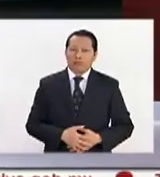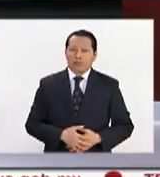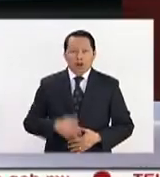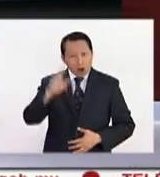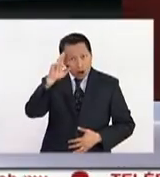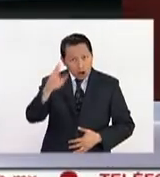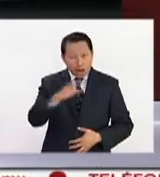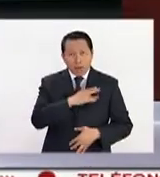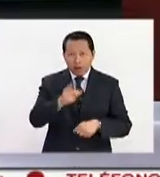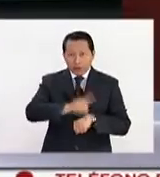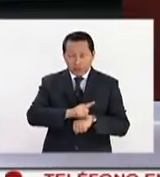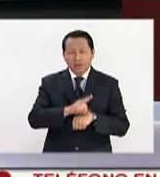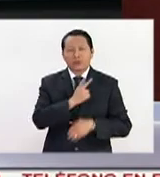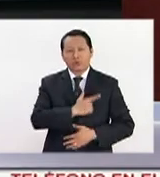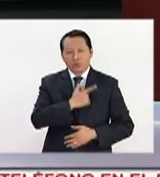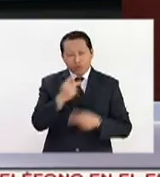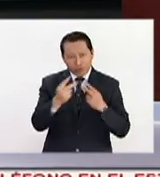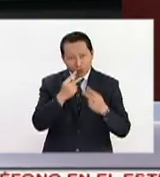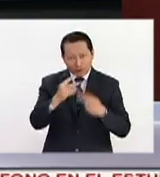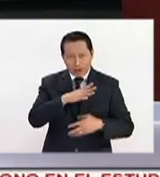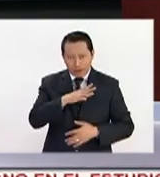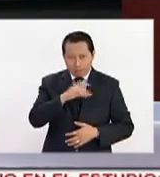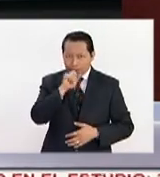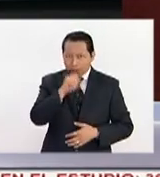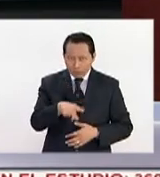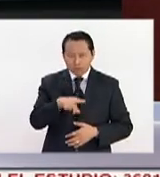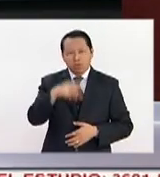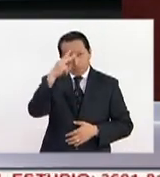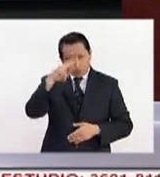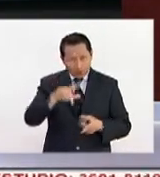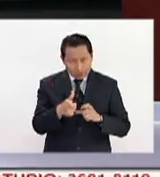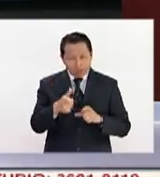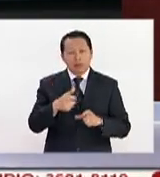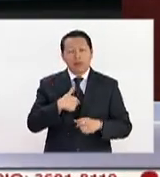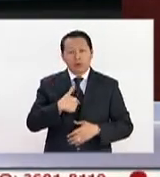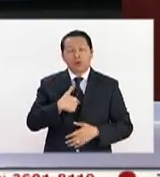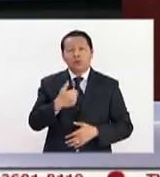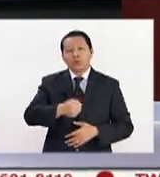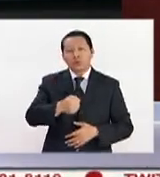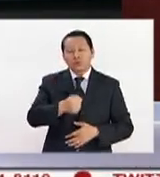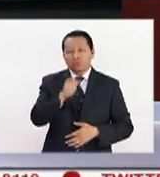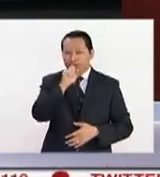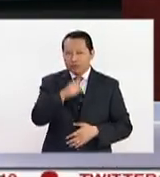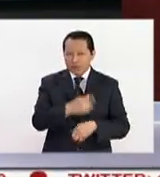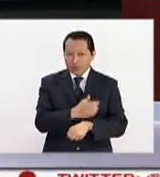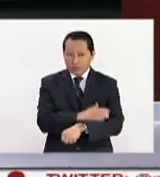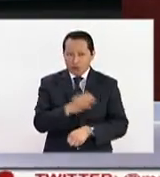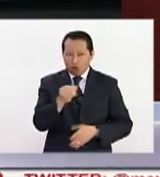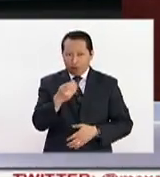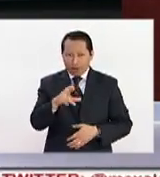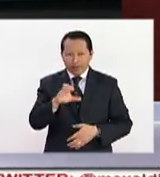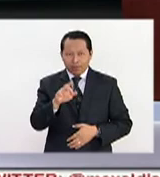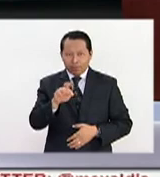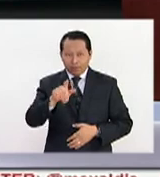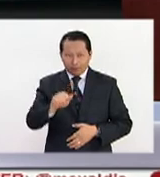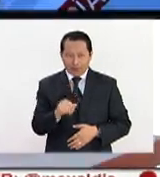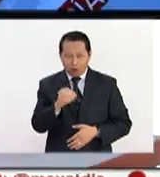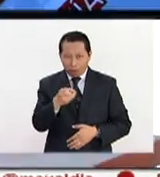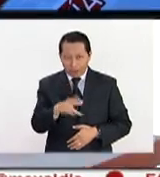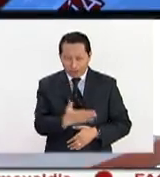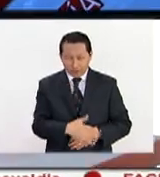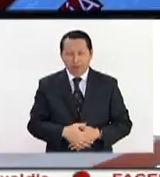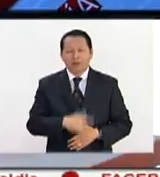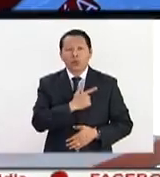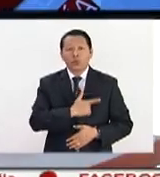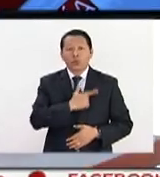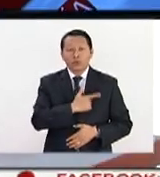Hola, ¿qué tal? Muy buenos días. Qué gusto que nos acompañe en una edición más de México al Día. Saludo con gusto, como cada mañana, a mi compañero Omar Cepeda. Omar. El